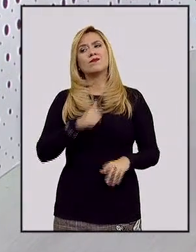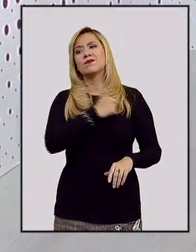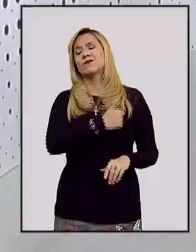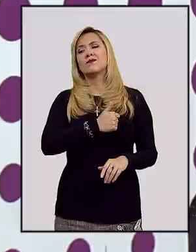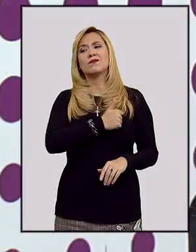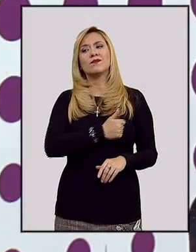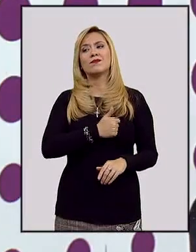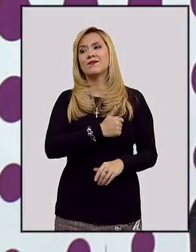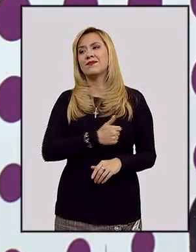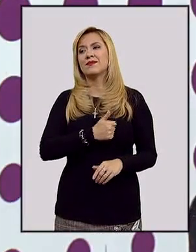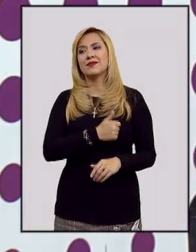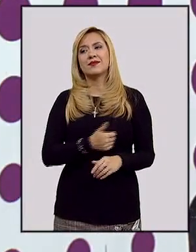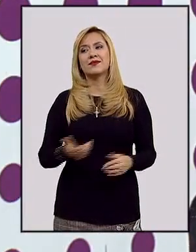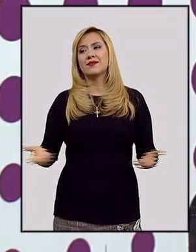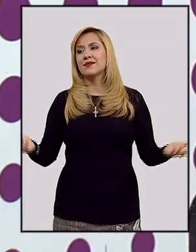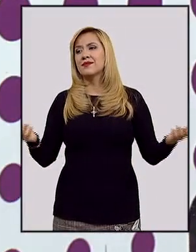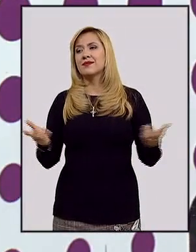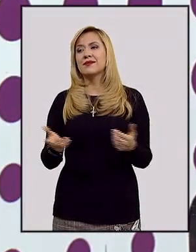Desafortunadamente, un poco?